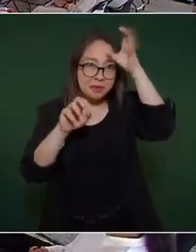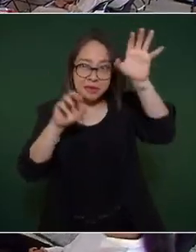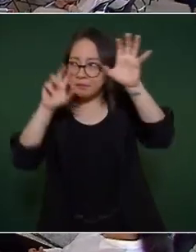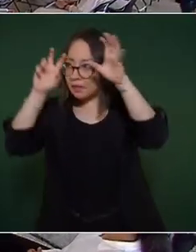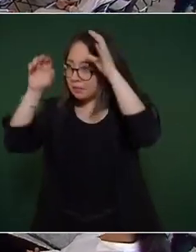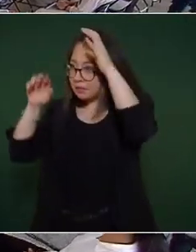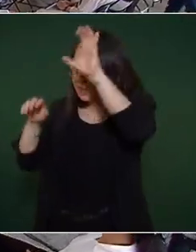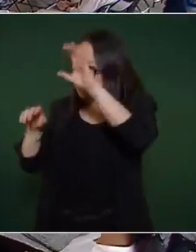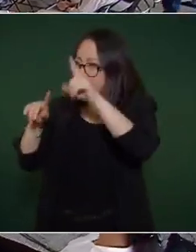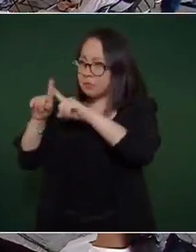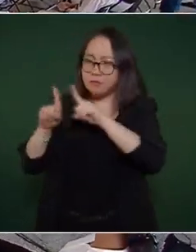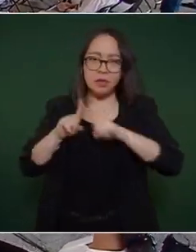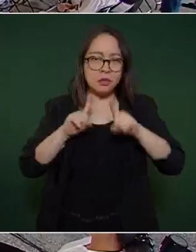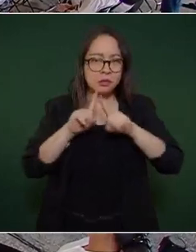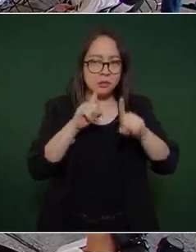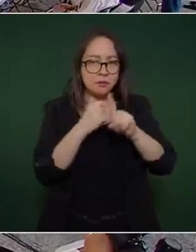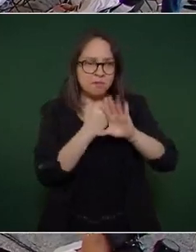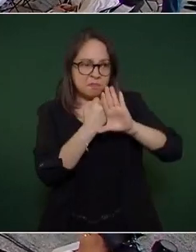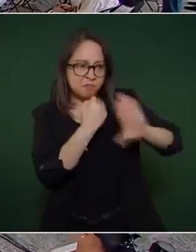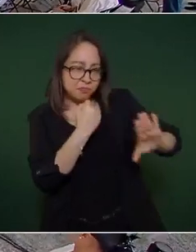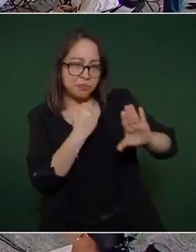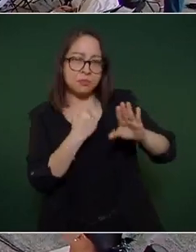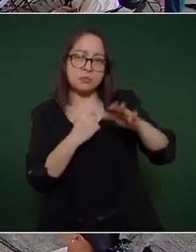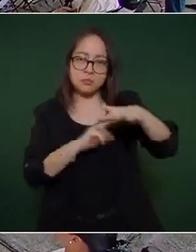posteriormente abrimos la